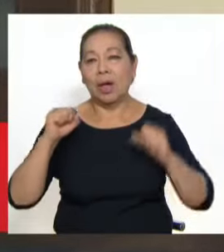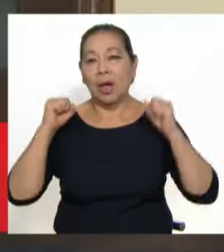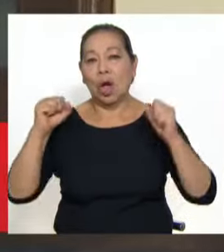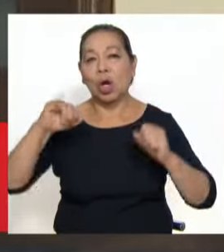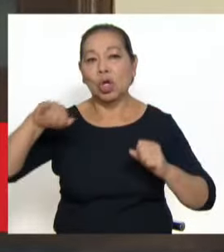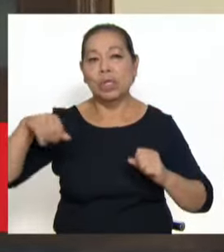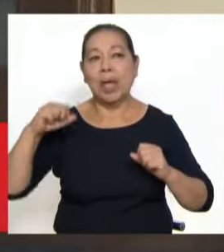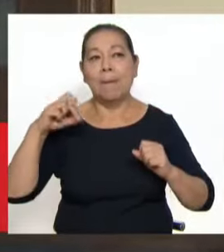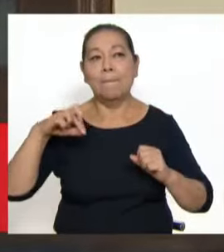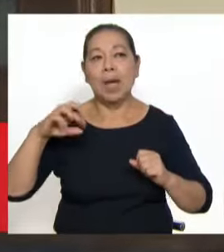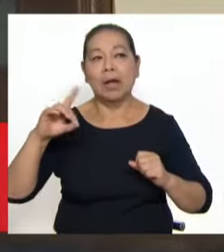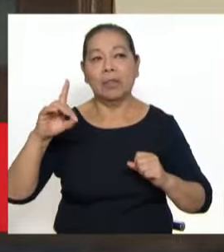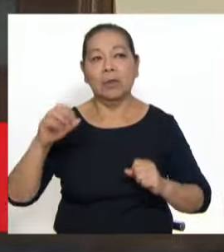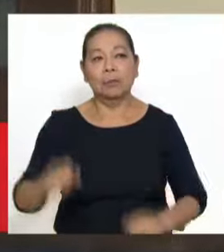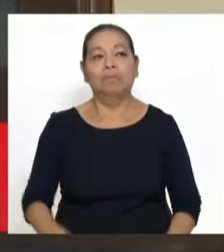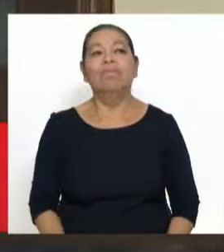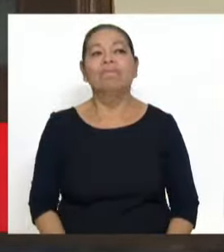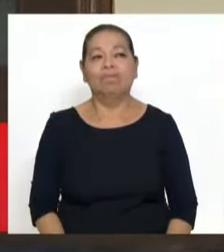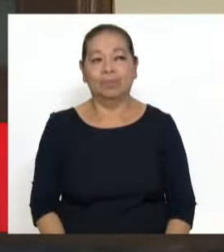José Pardo!